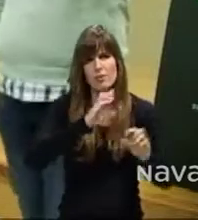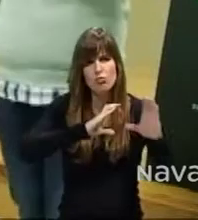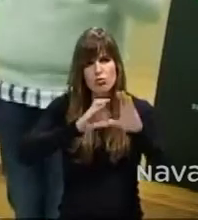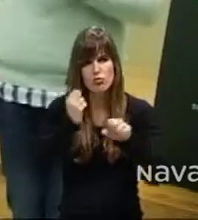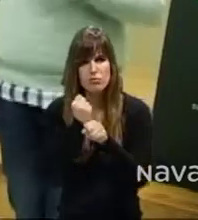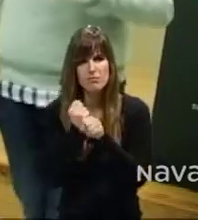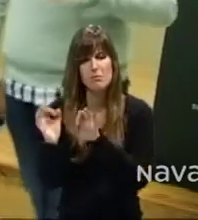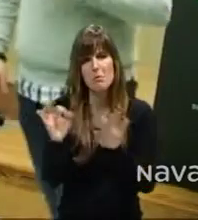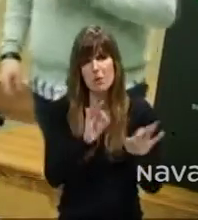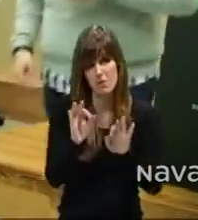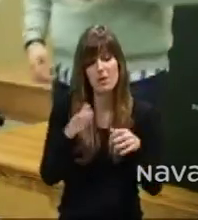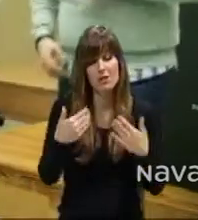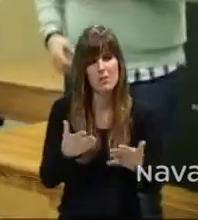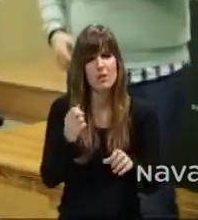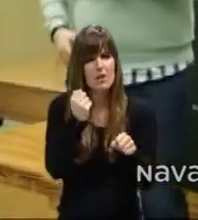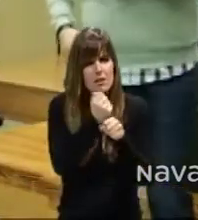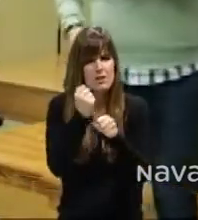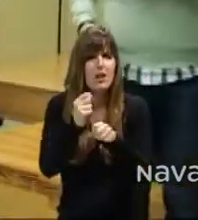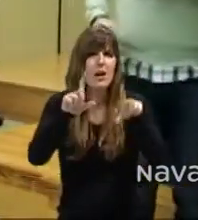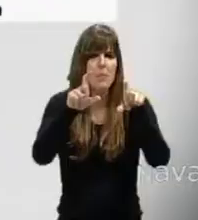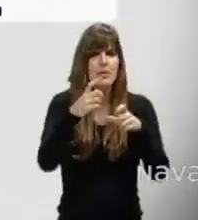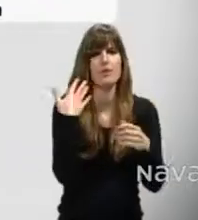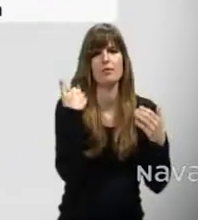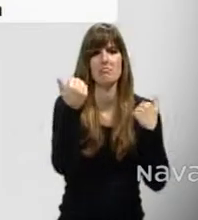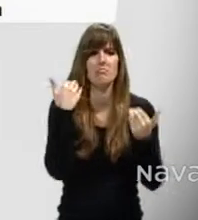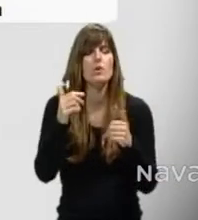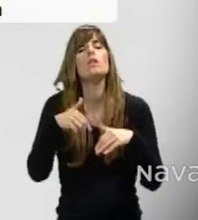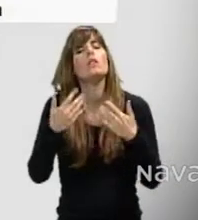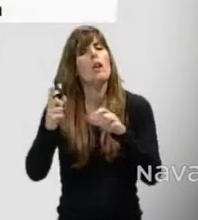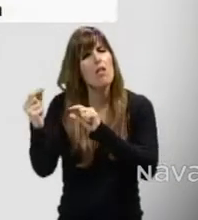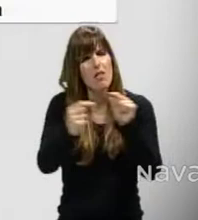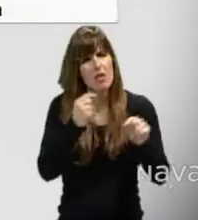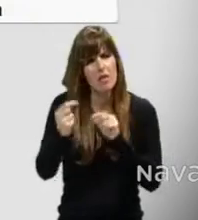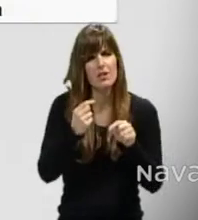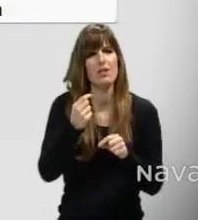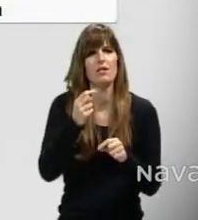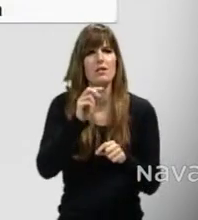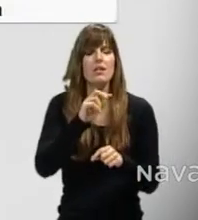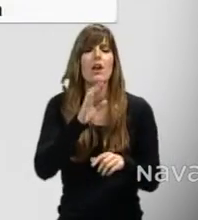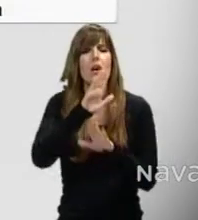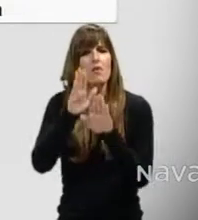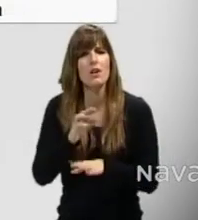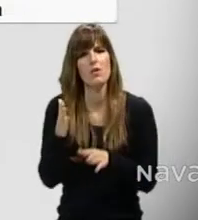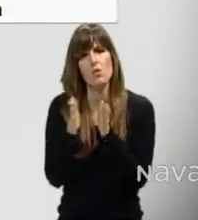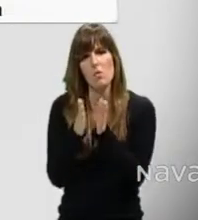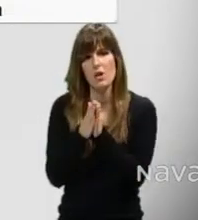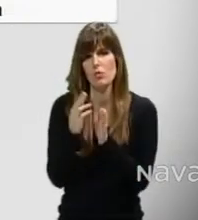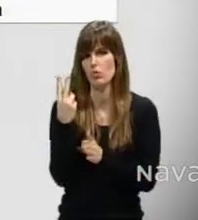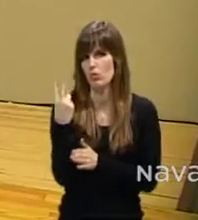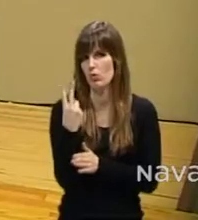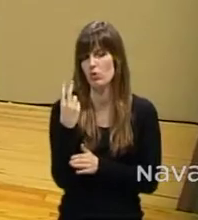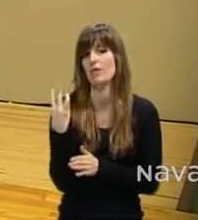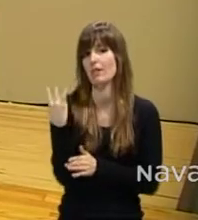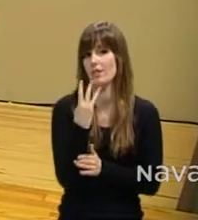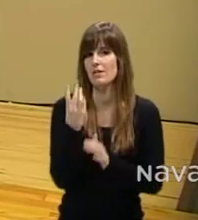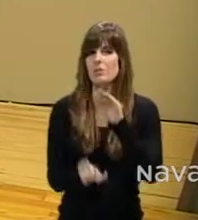en distintos sitios en temas de debate pues llega a surgir Bersaria con dos compañeros más.